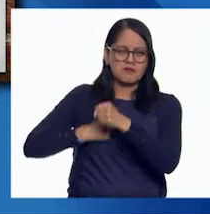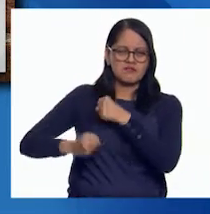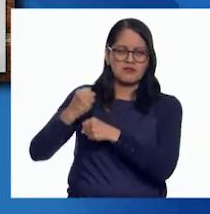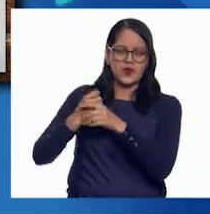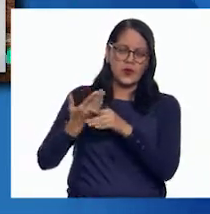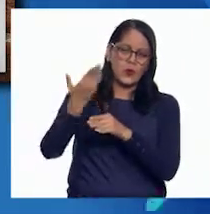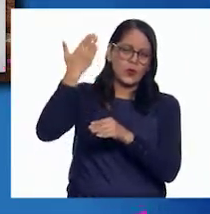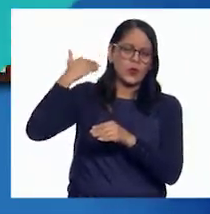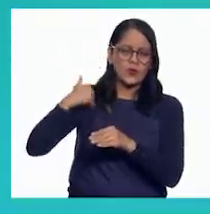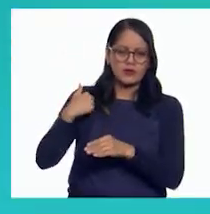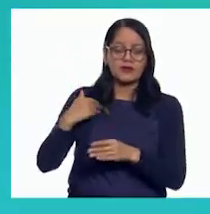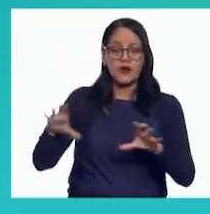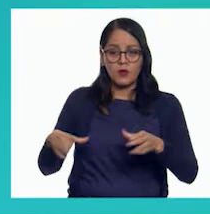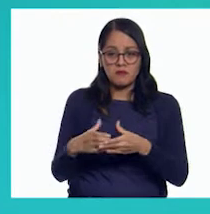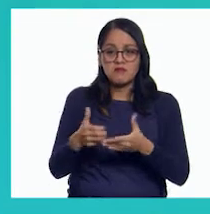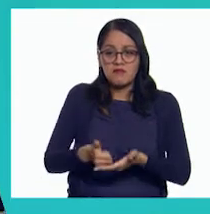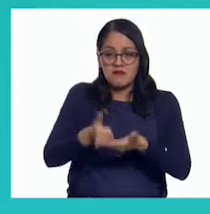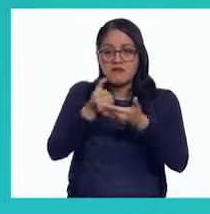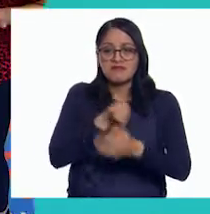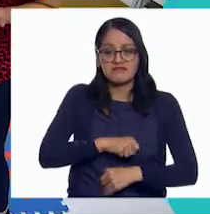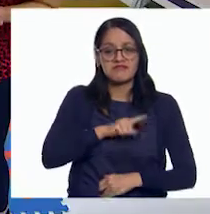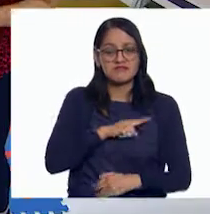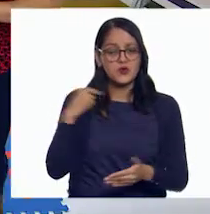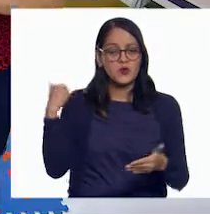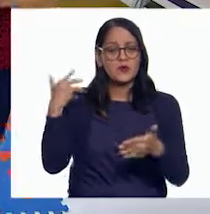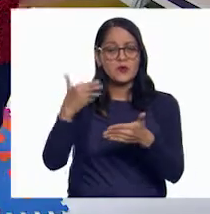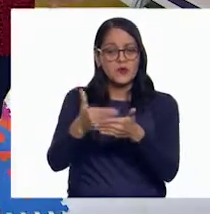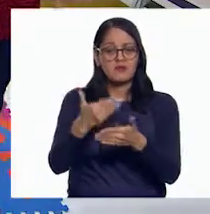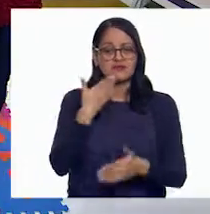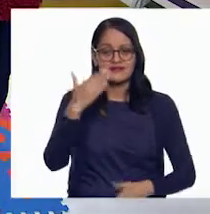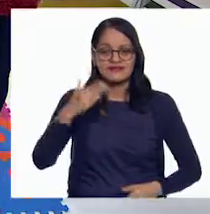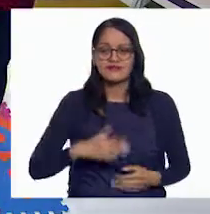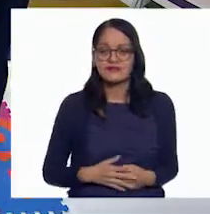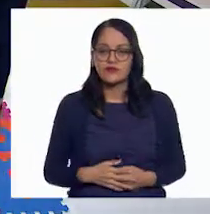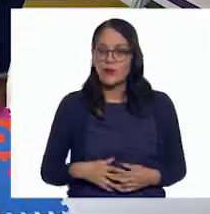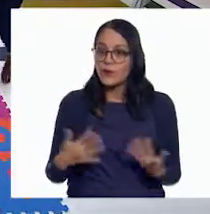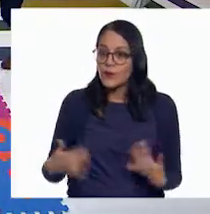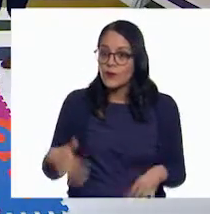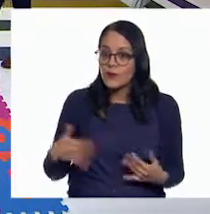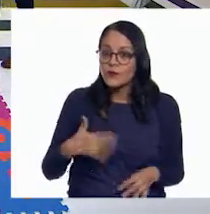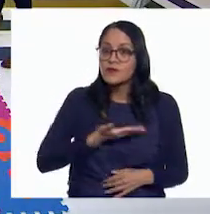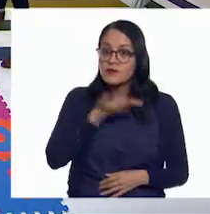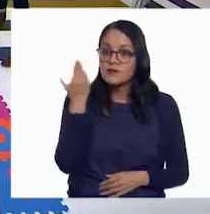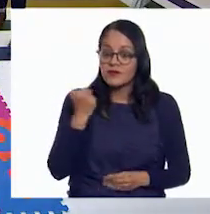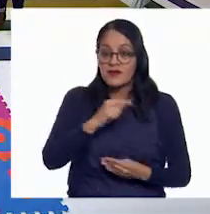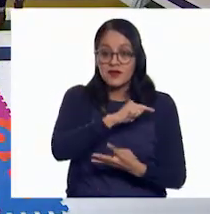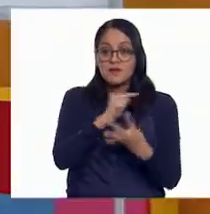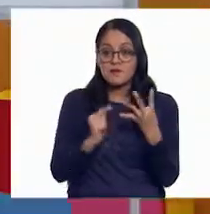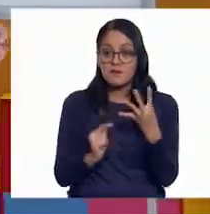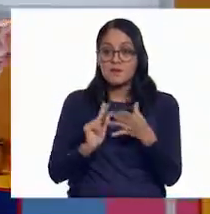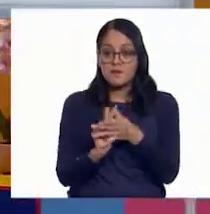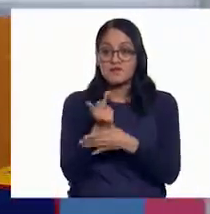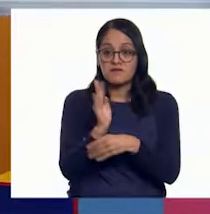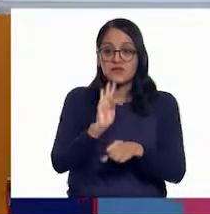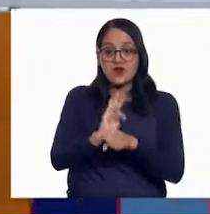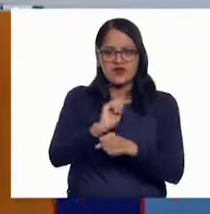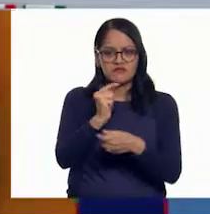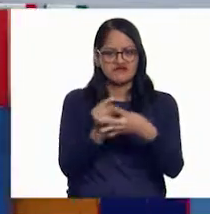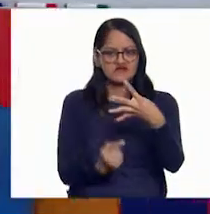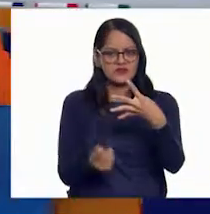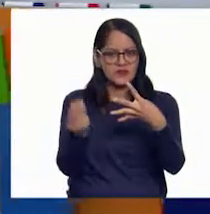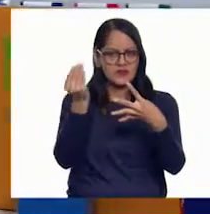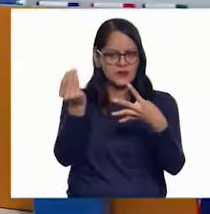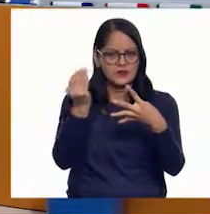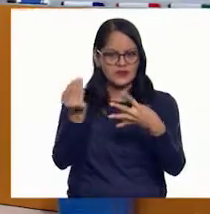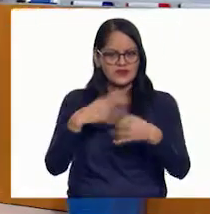las comunidades. ¡Oh! ¡No sabía todo eso! Tienen muchísimos beneficios todas las plantas medicinales, ¿te